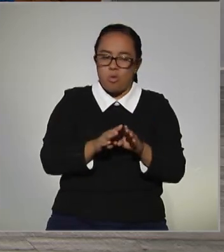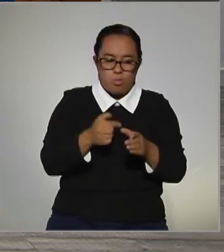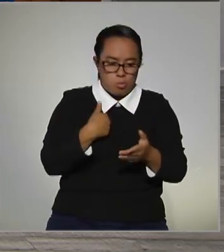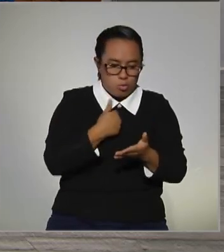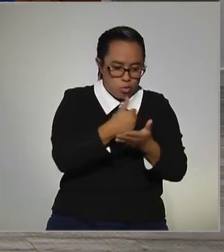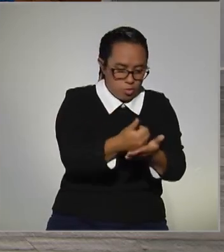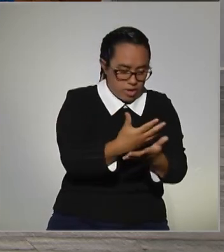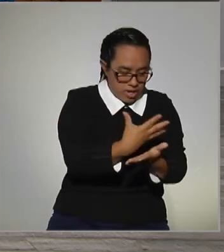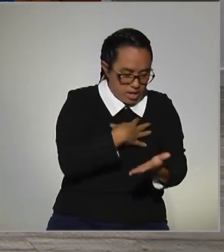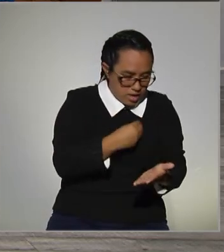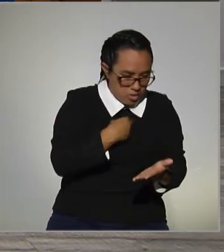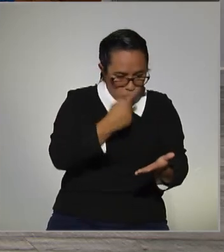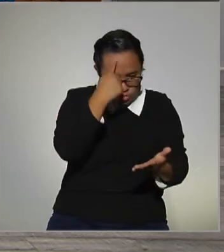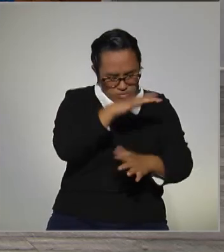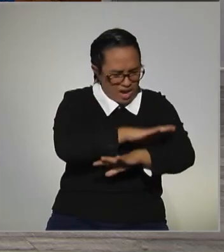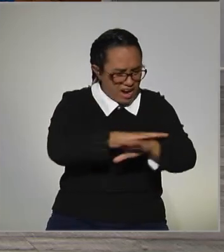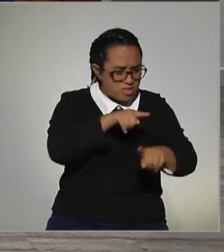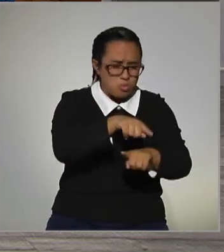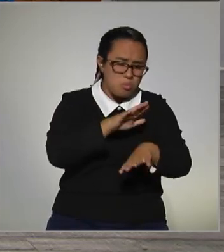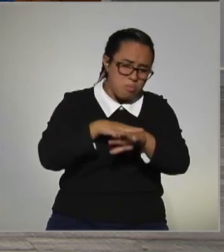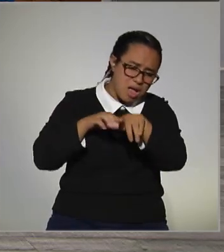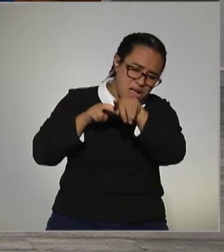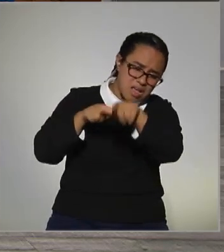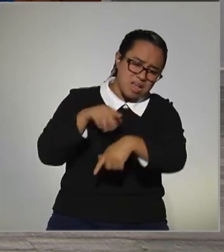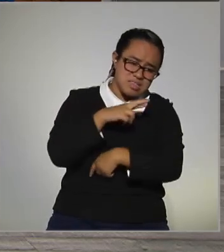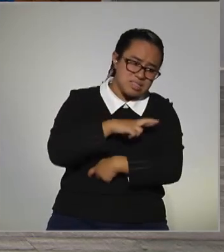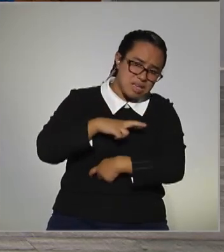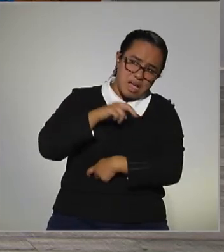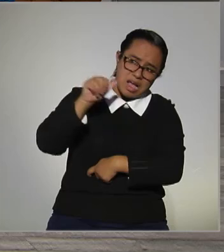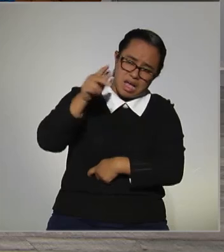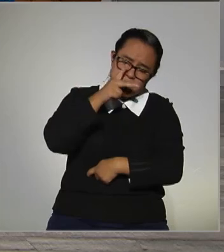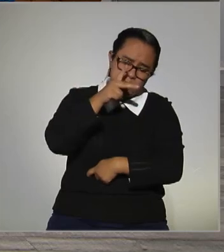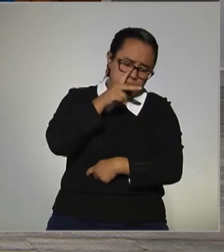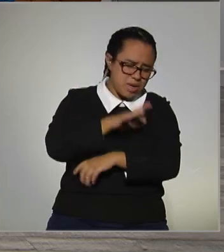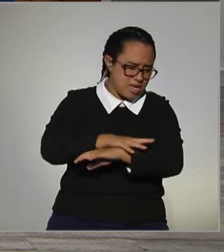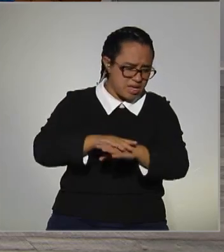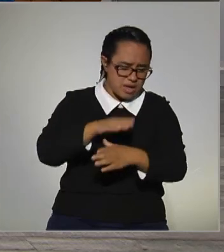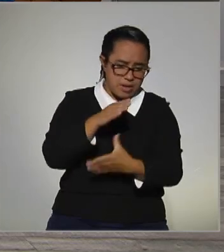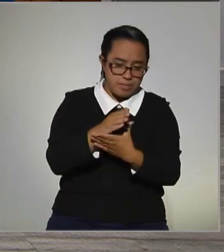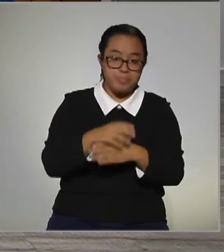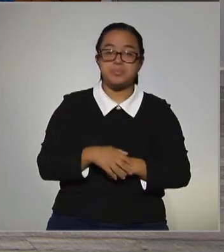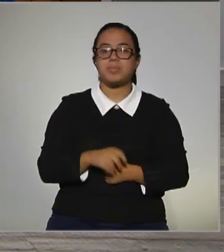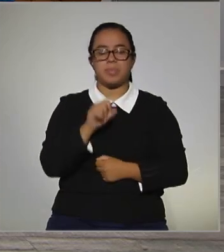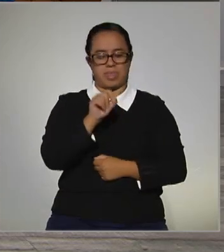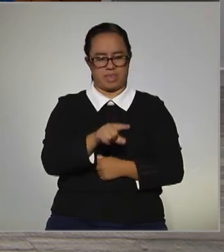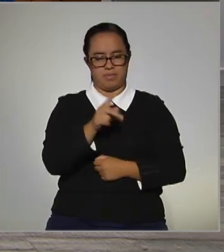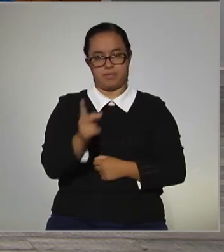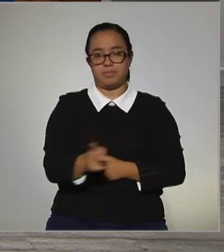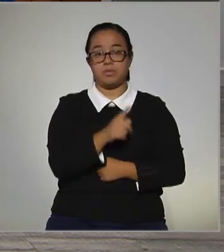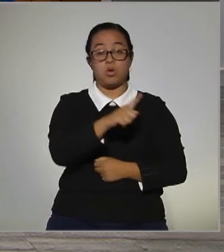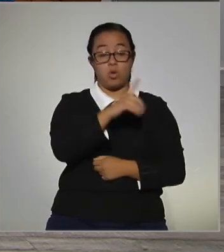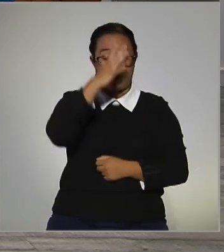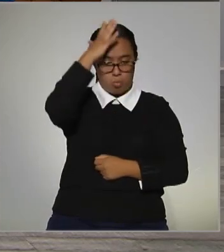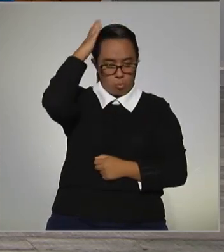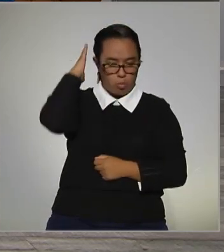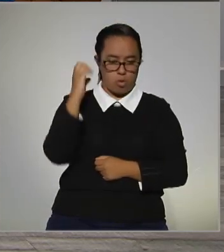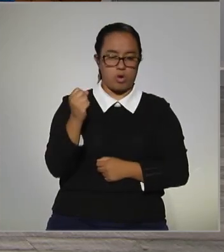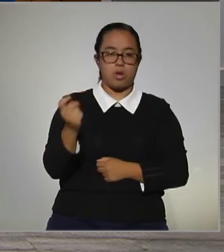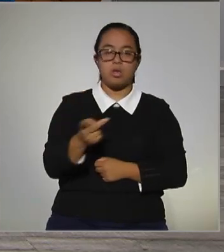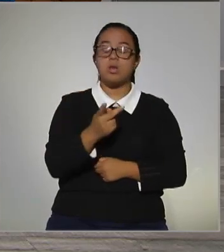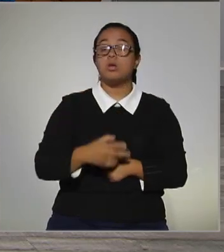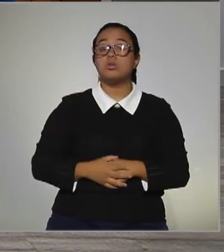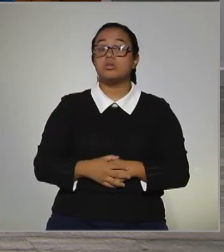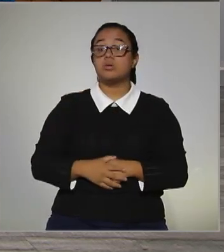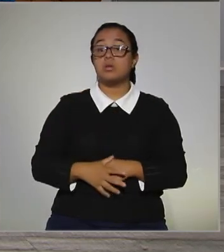mis hijos para que ya no tenga ese sentimiento? Y en el mismo tenor de pregunta, desde Morelos nos dicen, ¿hay